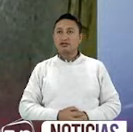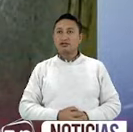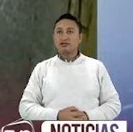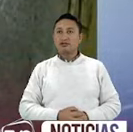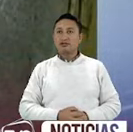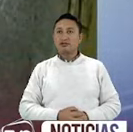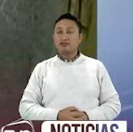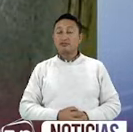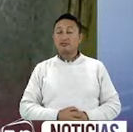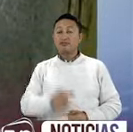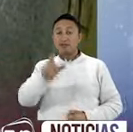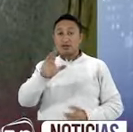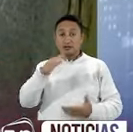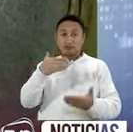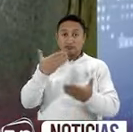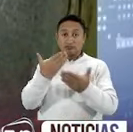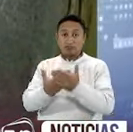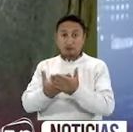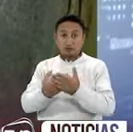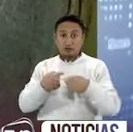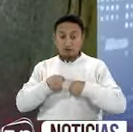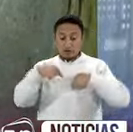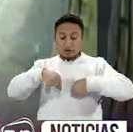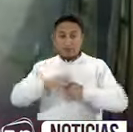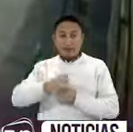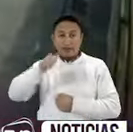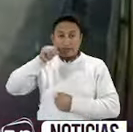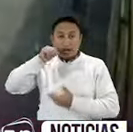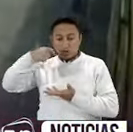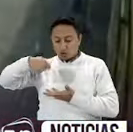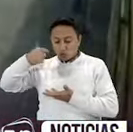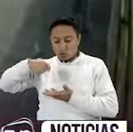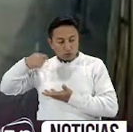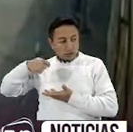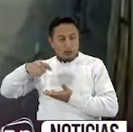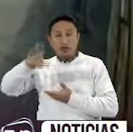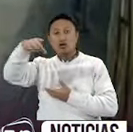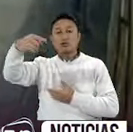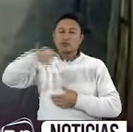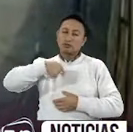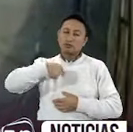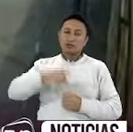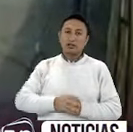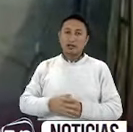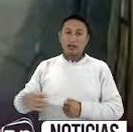Y el señor llegó, yo estaba, era almorzando, entonces yo vengo